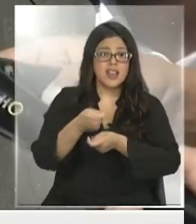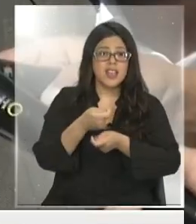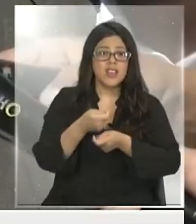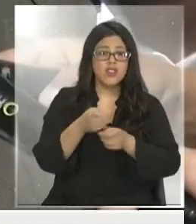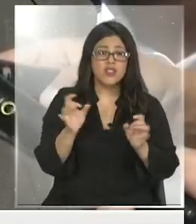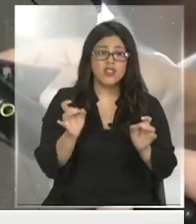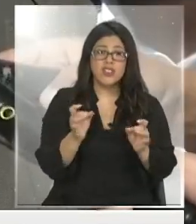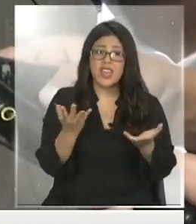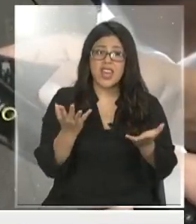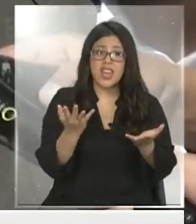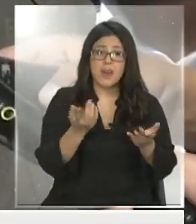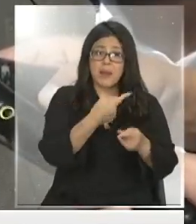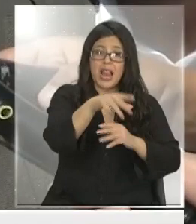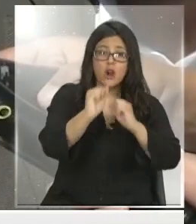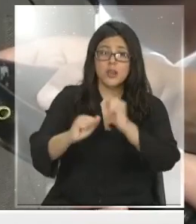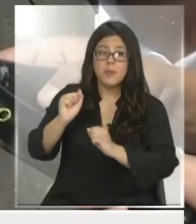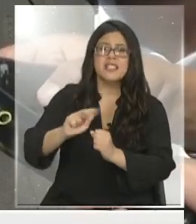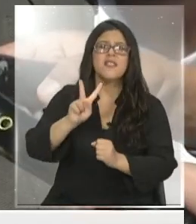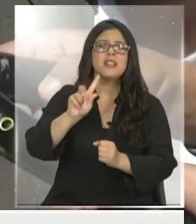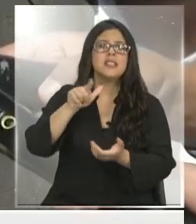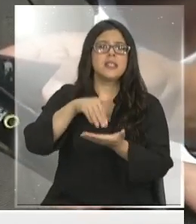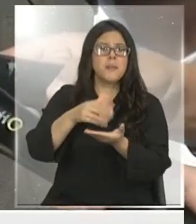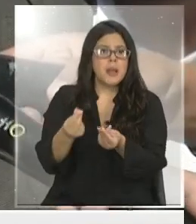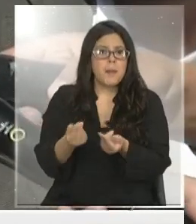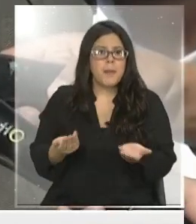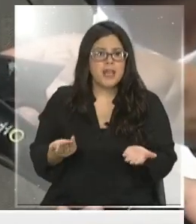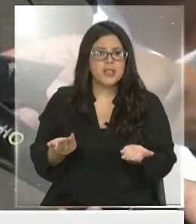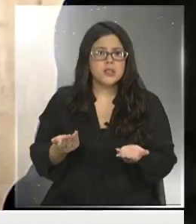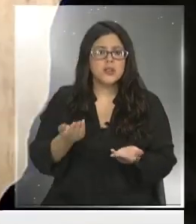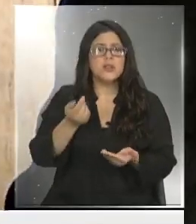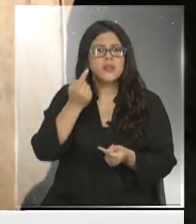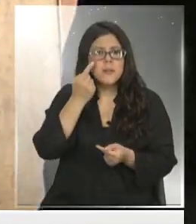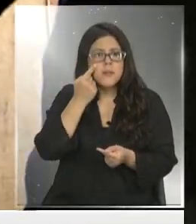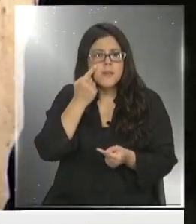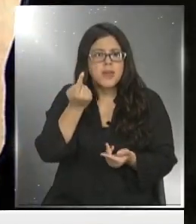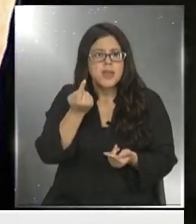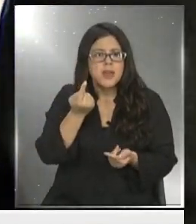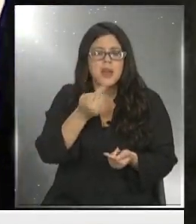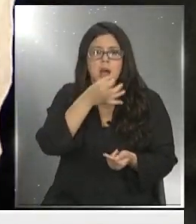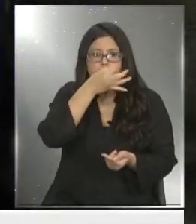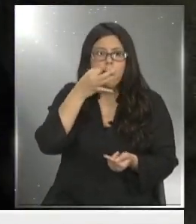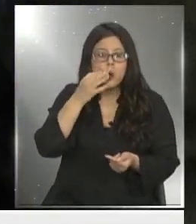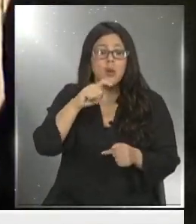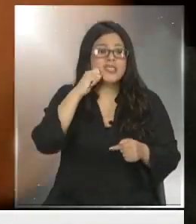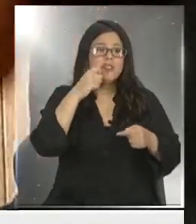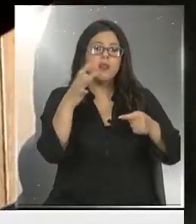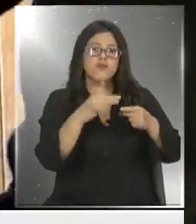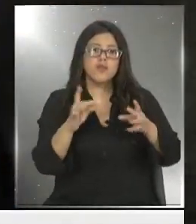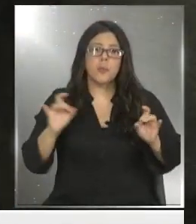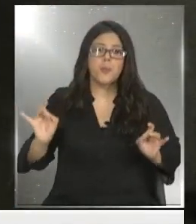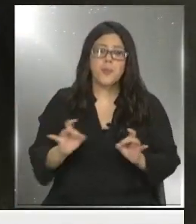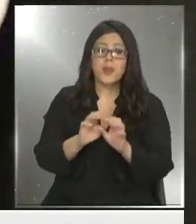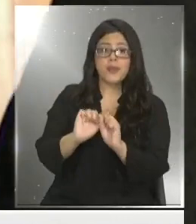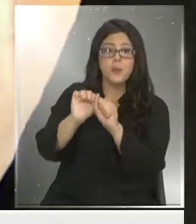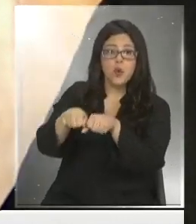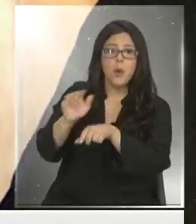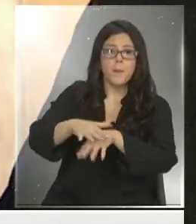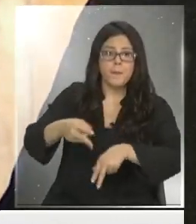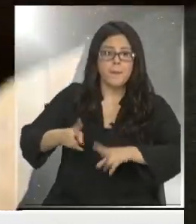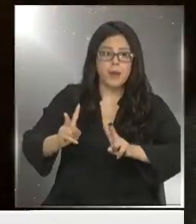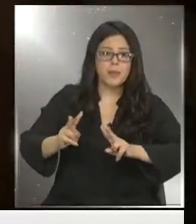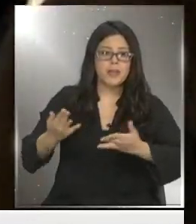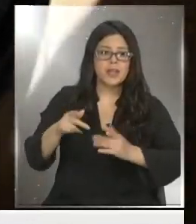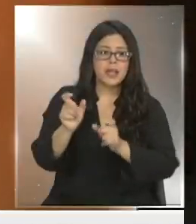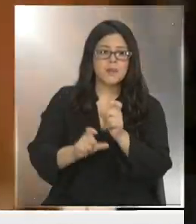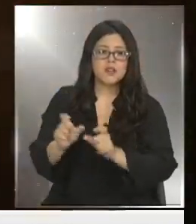a 27 mil pesos. Imagínense el tremendo lucro. Una alternativa que en caso de aprobarse permitiría a